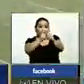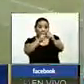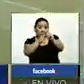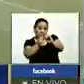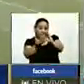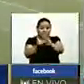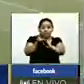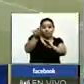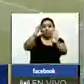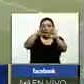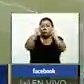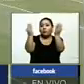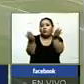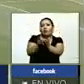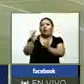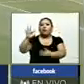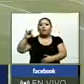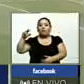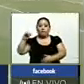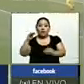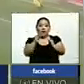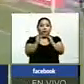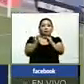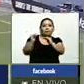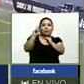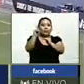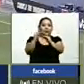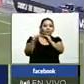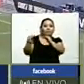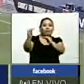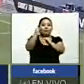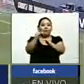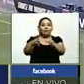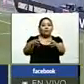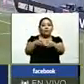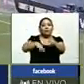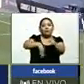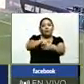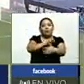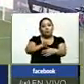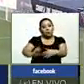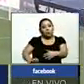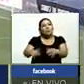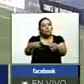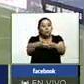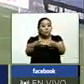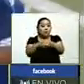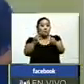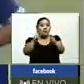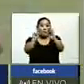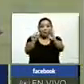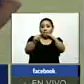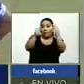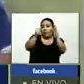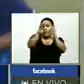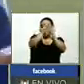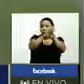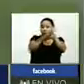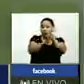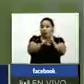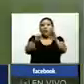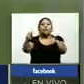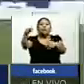ranking mundial de la FIFA, El Salvador ascendió una posición, por lo que ahora la selecta cuscatleca es sexta en el área de la CONCACAF